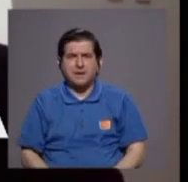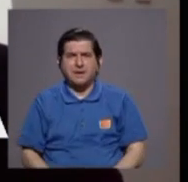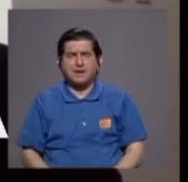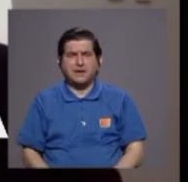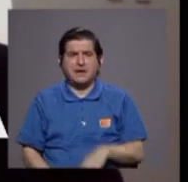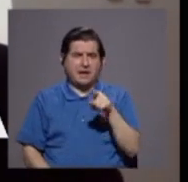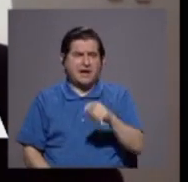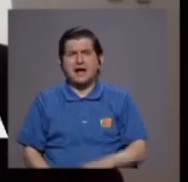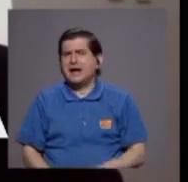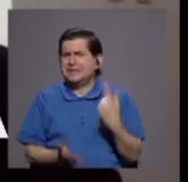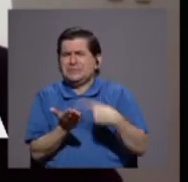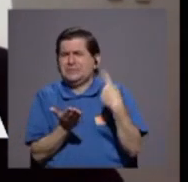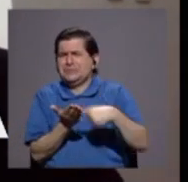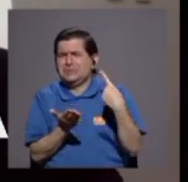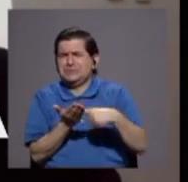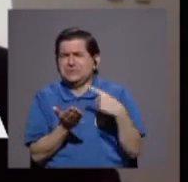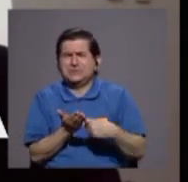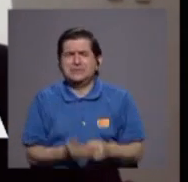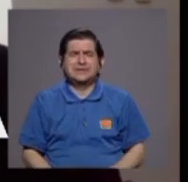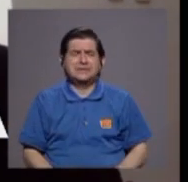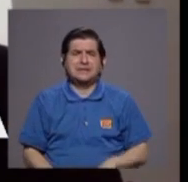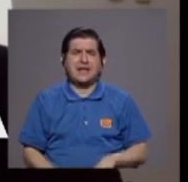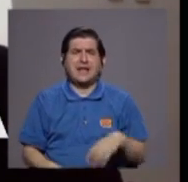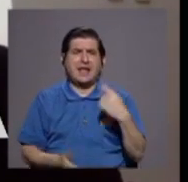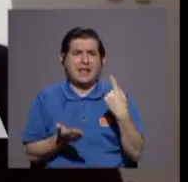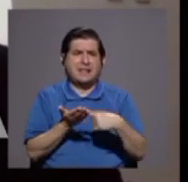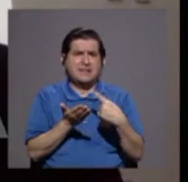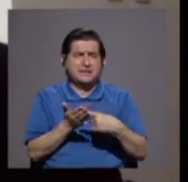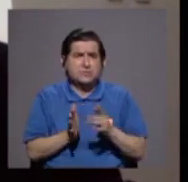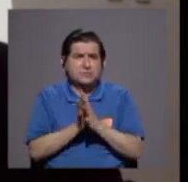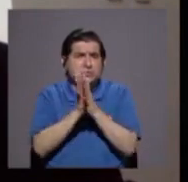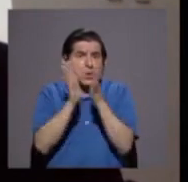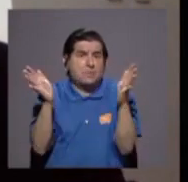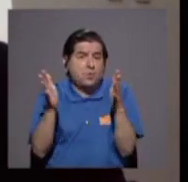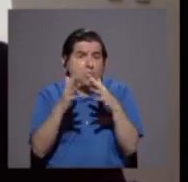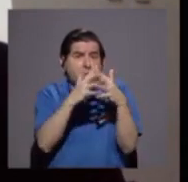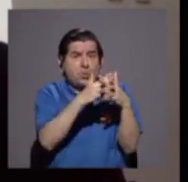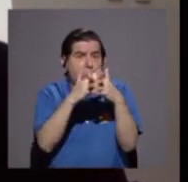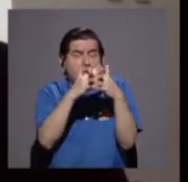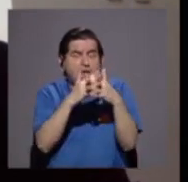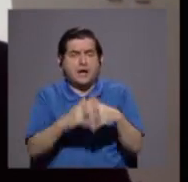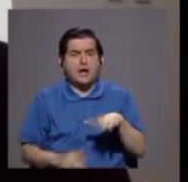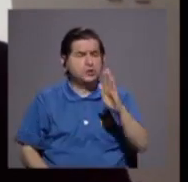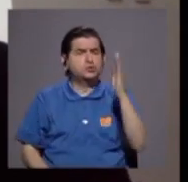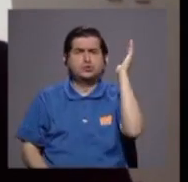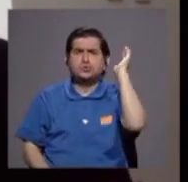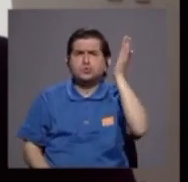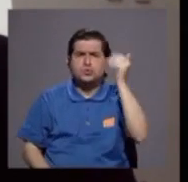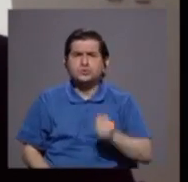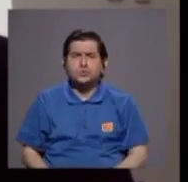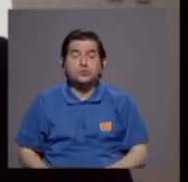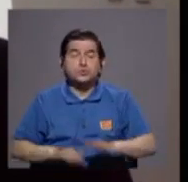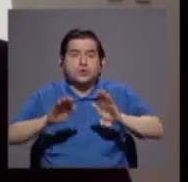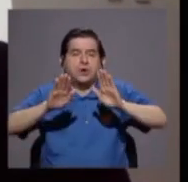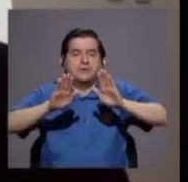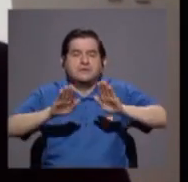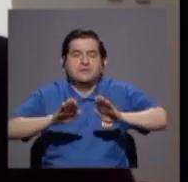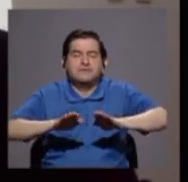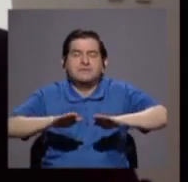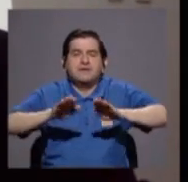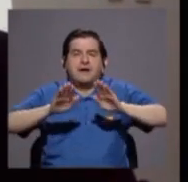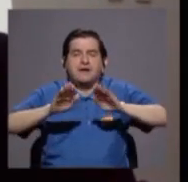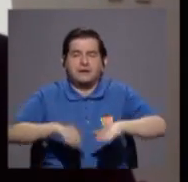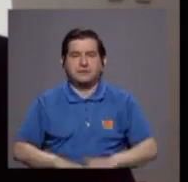que está el debate público en Estados Unidos, un discurso de tratar de tranquilidad,